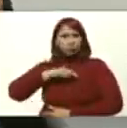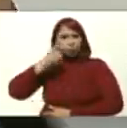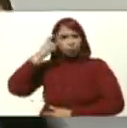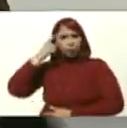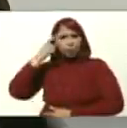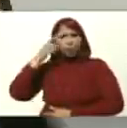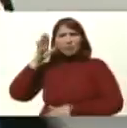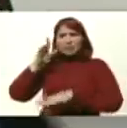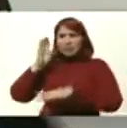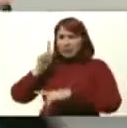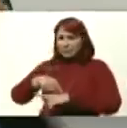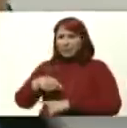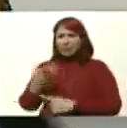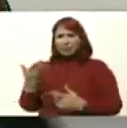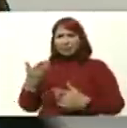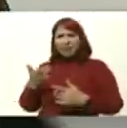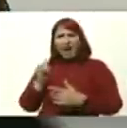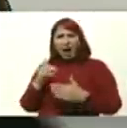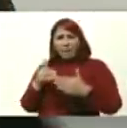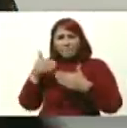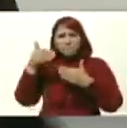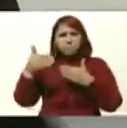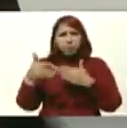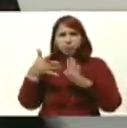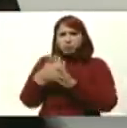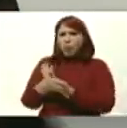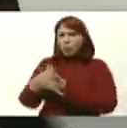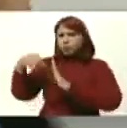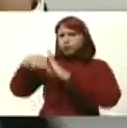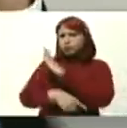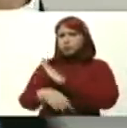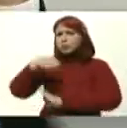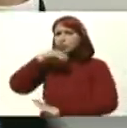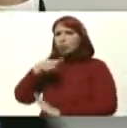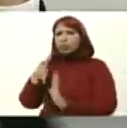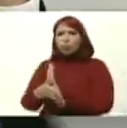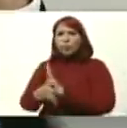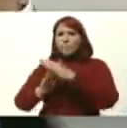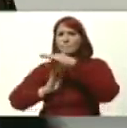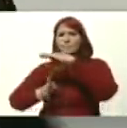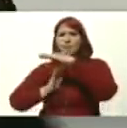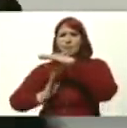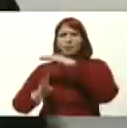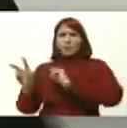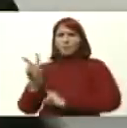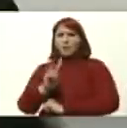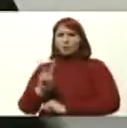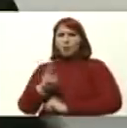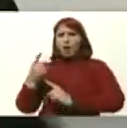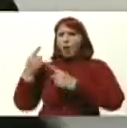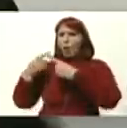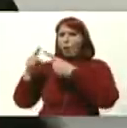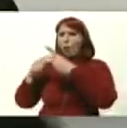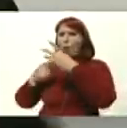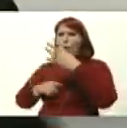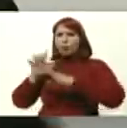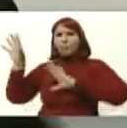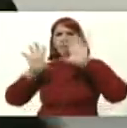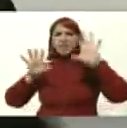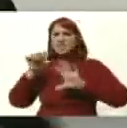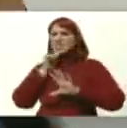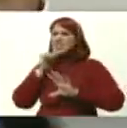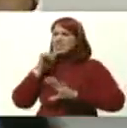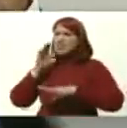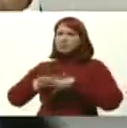sino de lo que está detrás, de las causas de esta historia de la migración venezolana, quiénes las causaron y quiénes